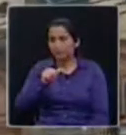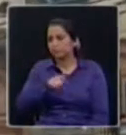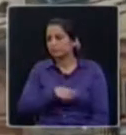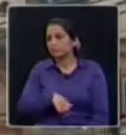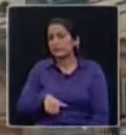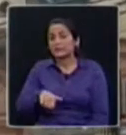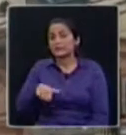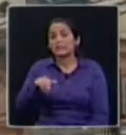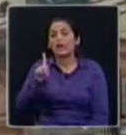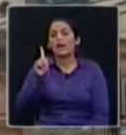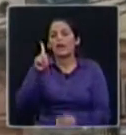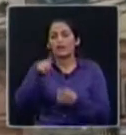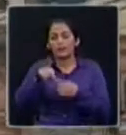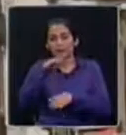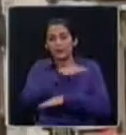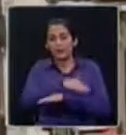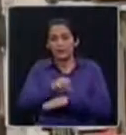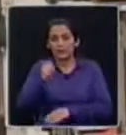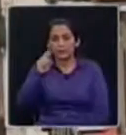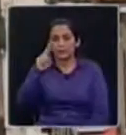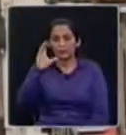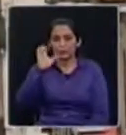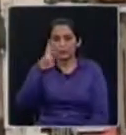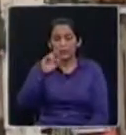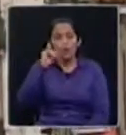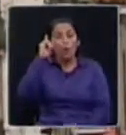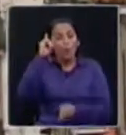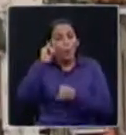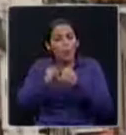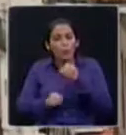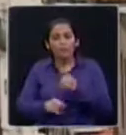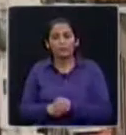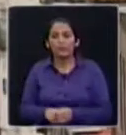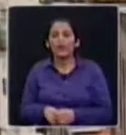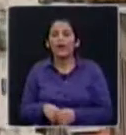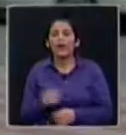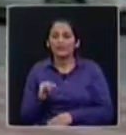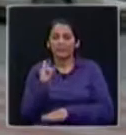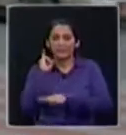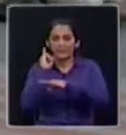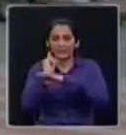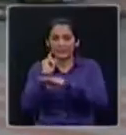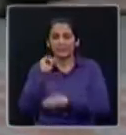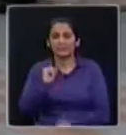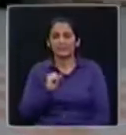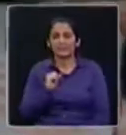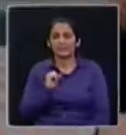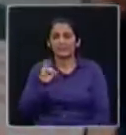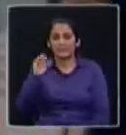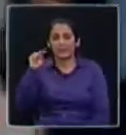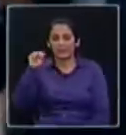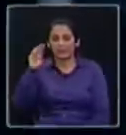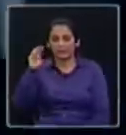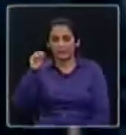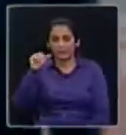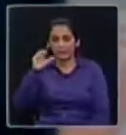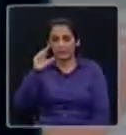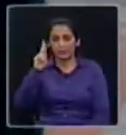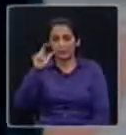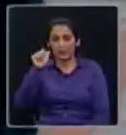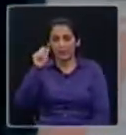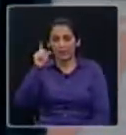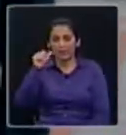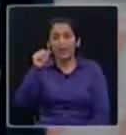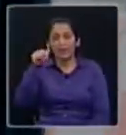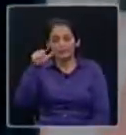calle Sucre hasta la Catedral de la Inmaculada Concepción. Aquí en este lugar, en la Catedral de la Inmaculada, permanecerá los